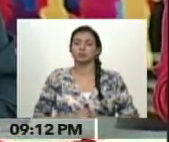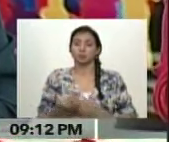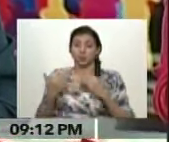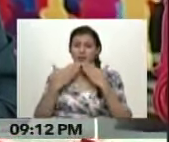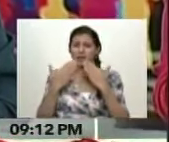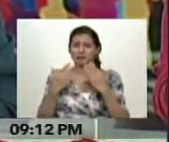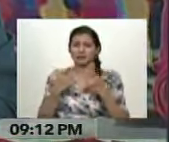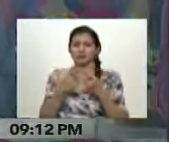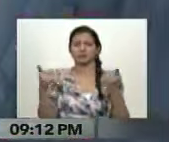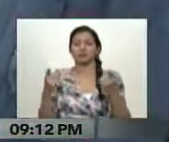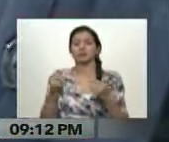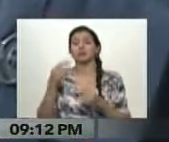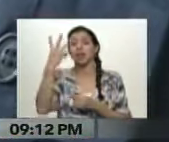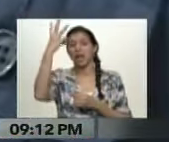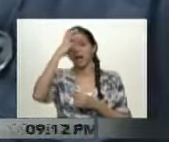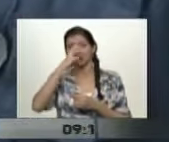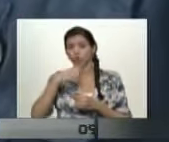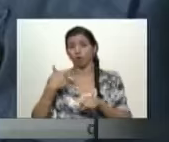estos 3 años duros,